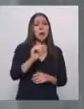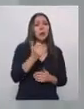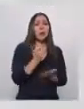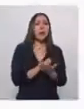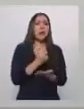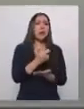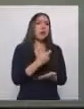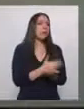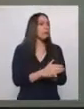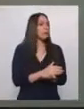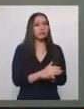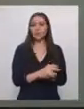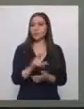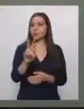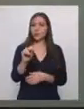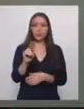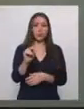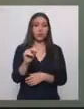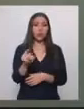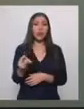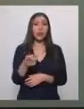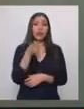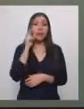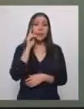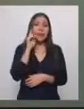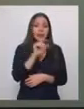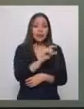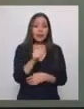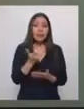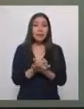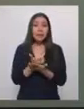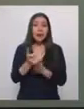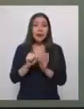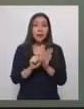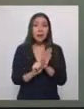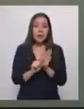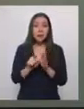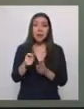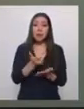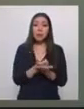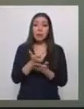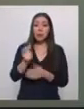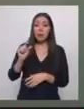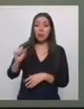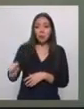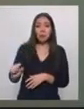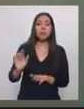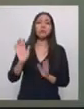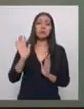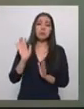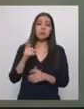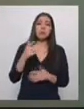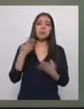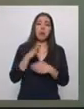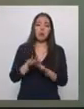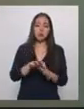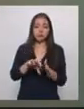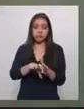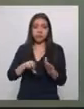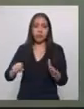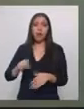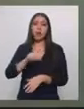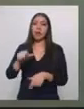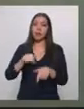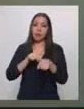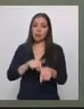irlo pagando. No, eso es un mínimo que nos va a generar también interés si nosotros no hacemos el pago que viene enseguida, que